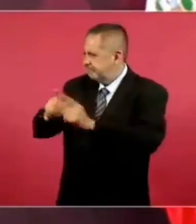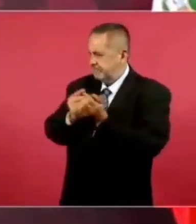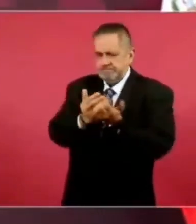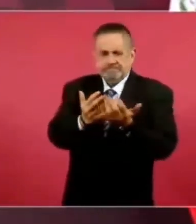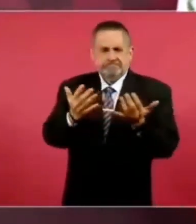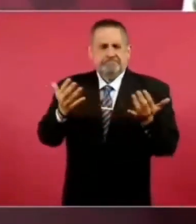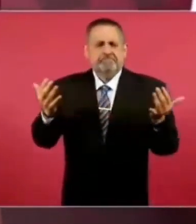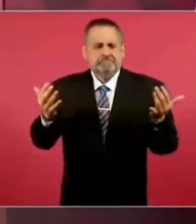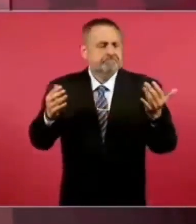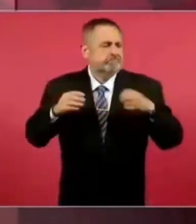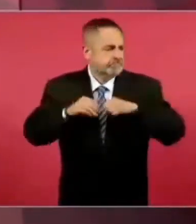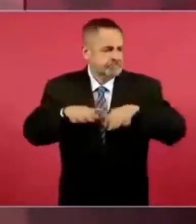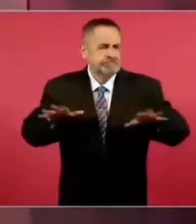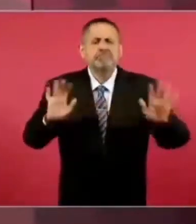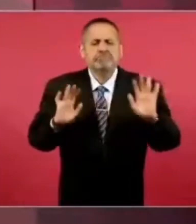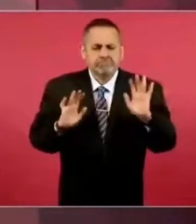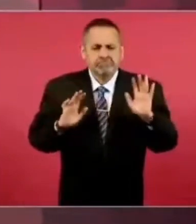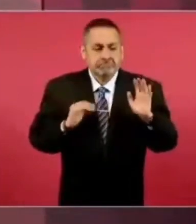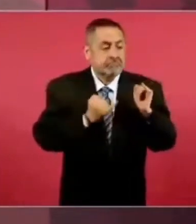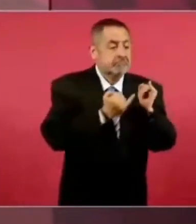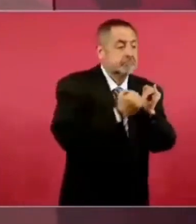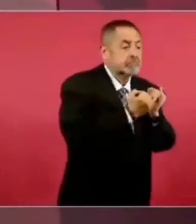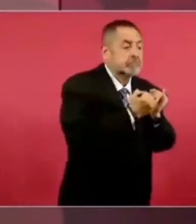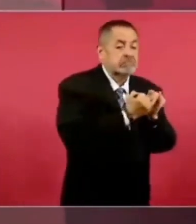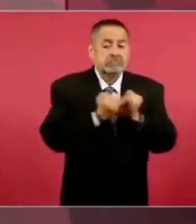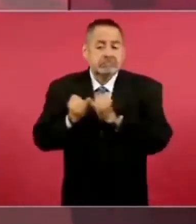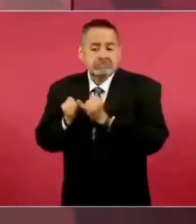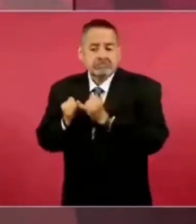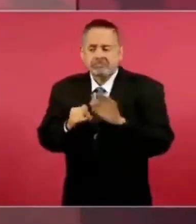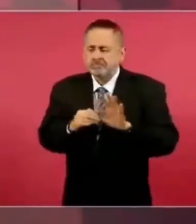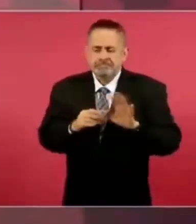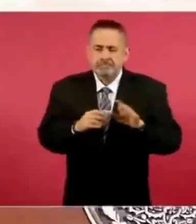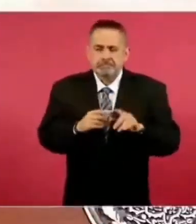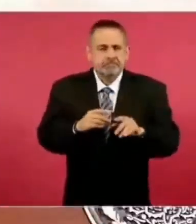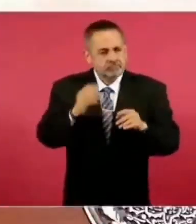que no sea nada más una tendencia.